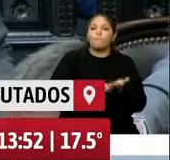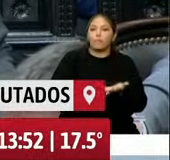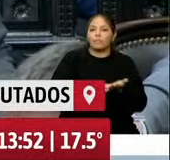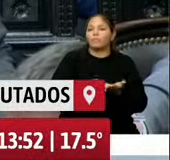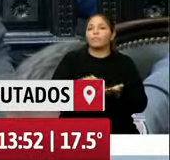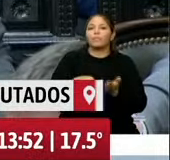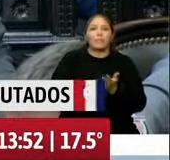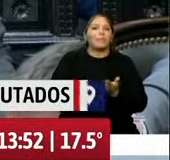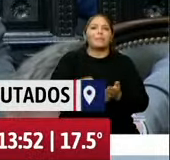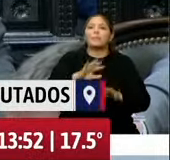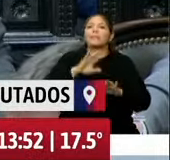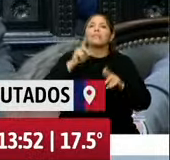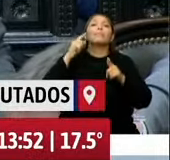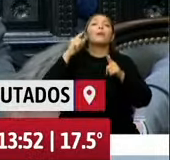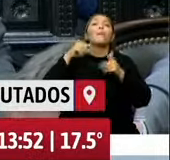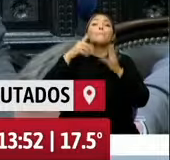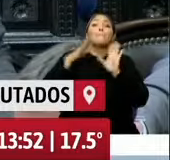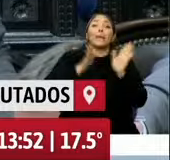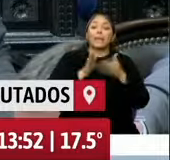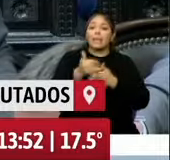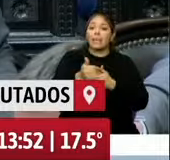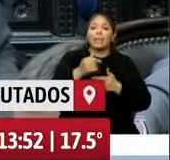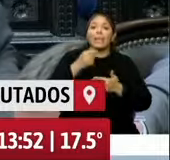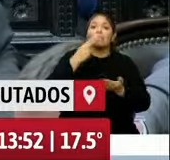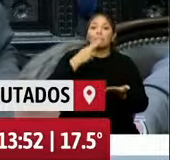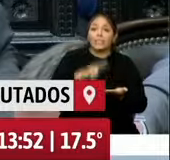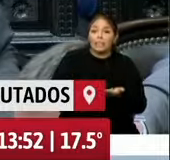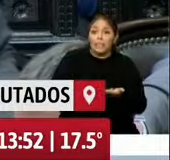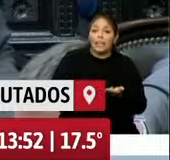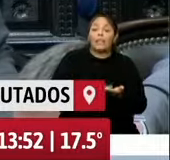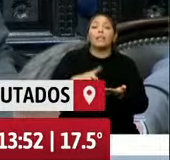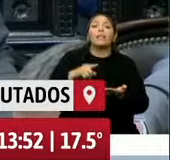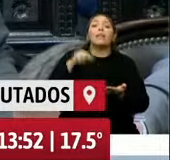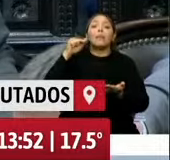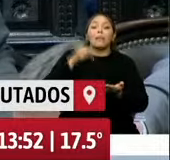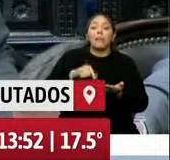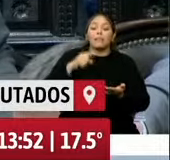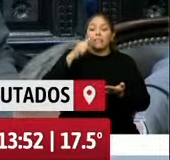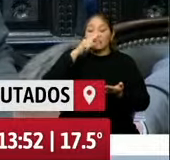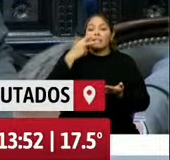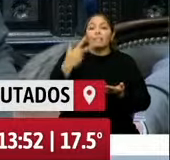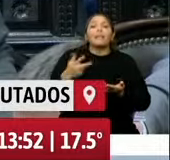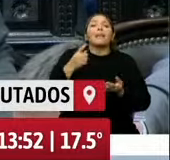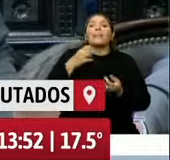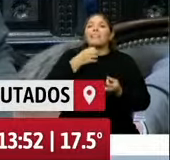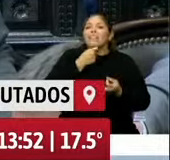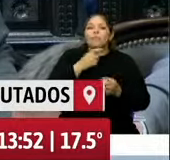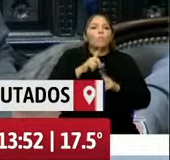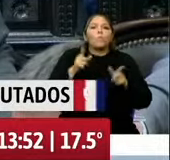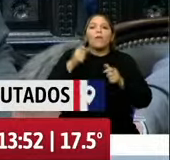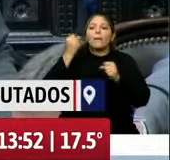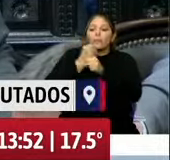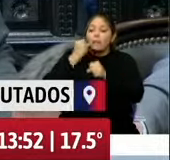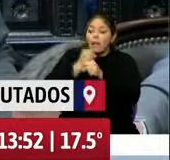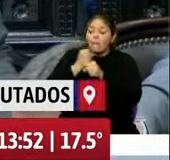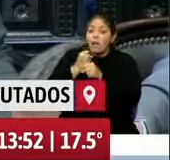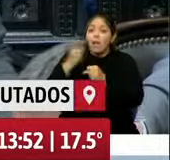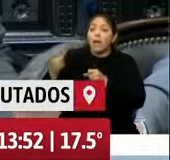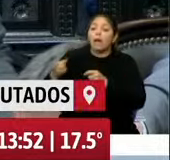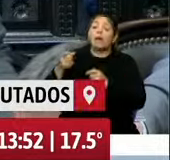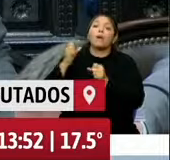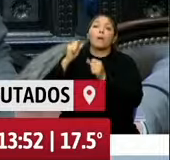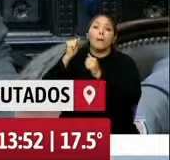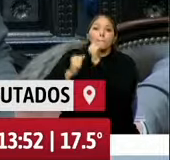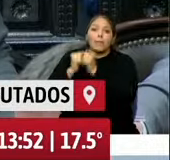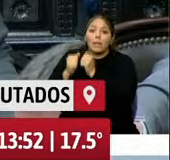creo que el objetivo principal de su aparición durante el fin de semana fue eh subirse un poco a esa a esa mano que